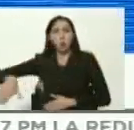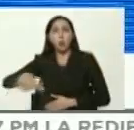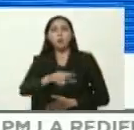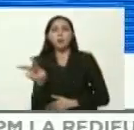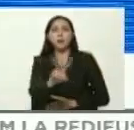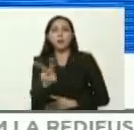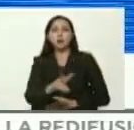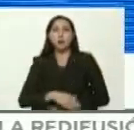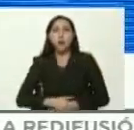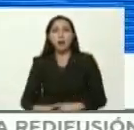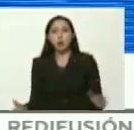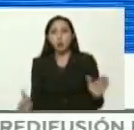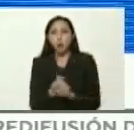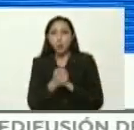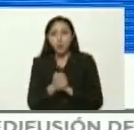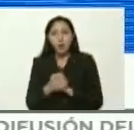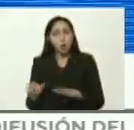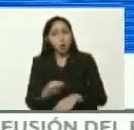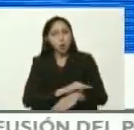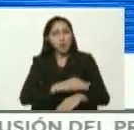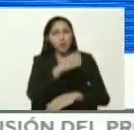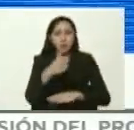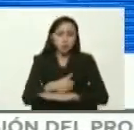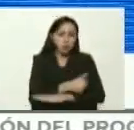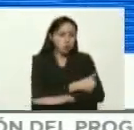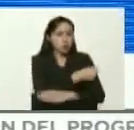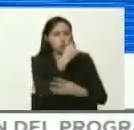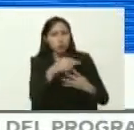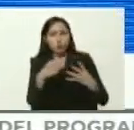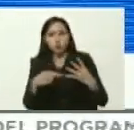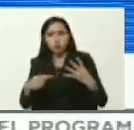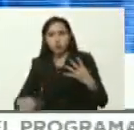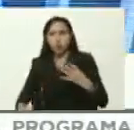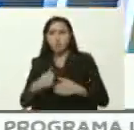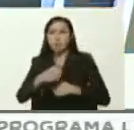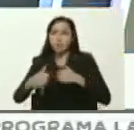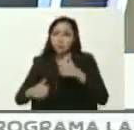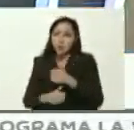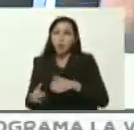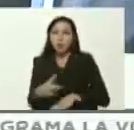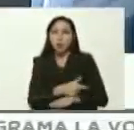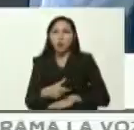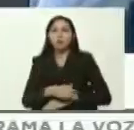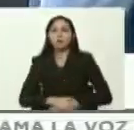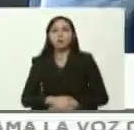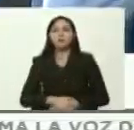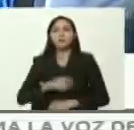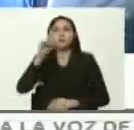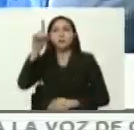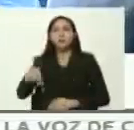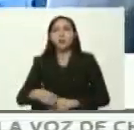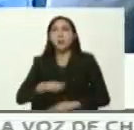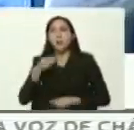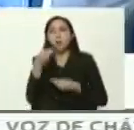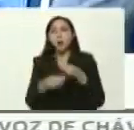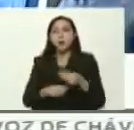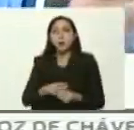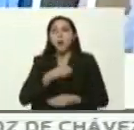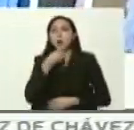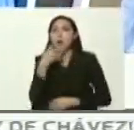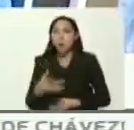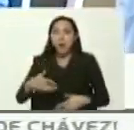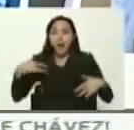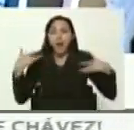Venezuela, compañeros, ministros, ministras, vicepresidentes de gobierno. Hoy tenemos una buena jornada, porque hemos